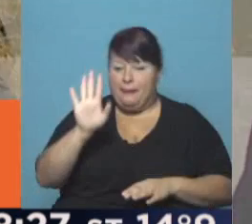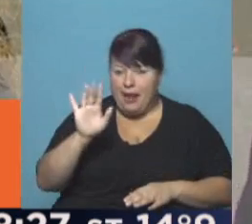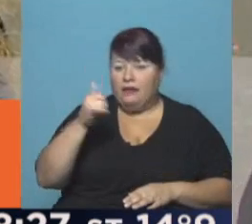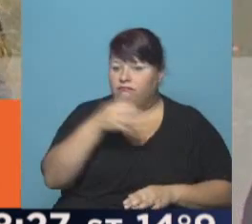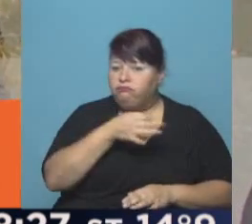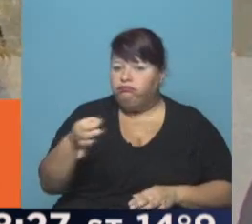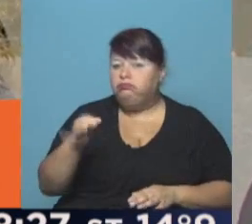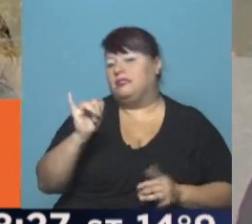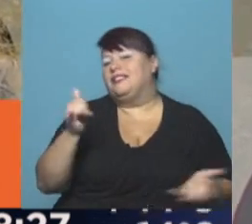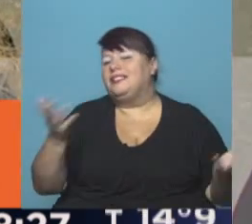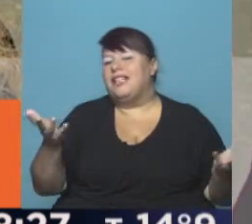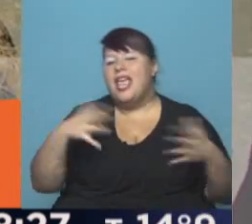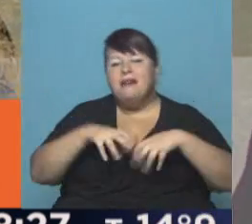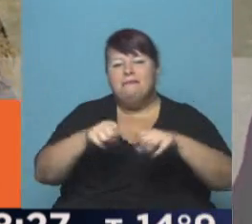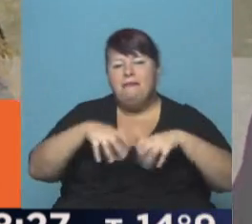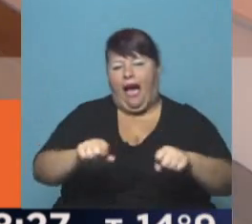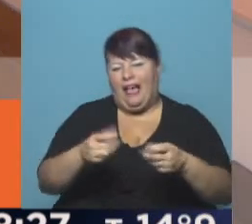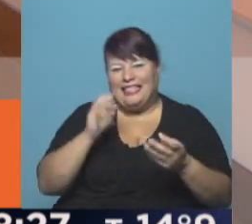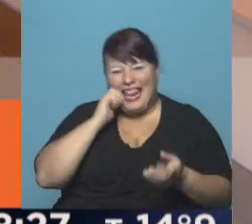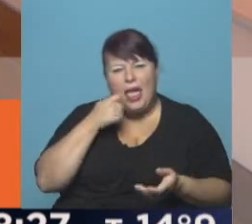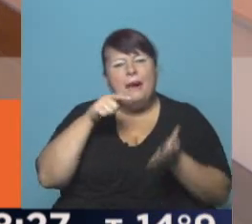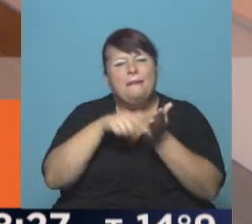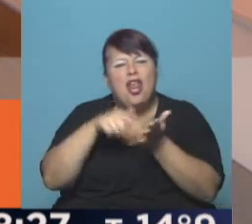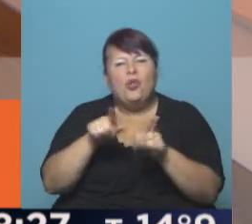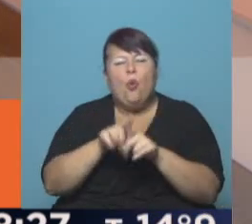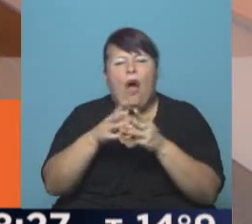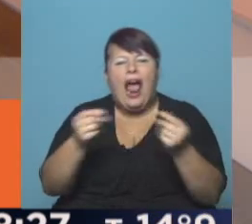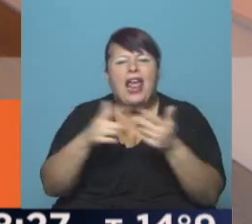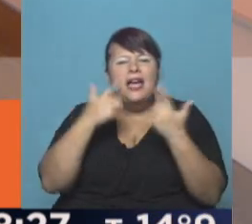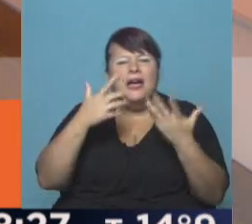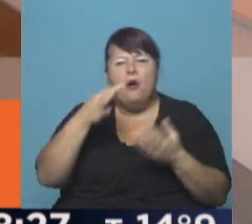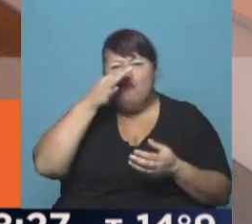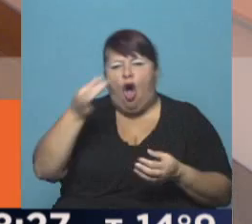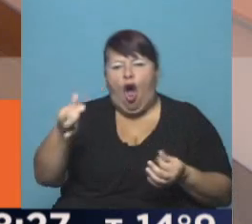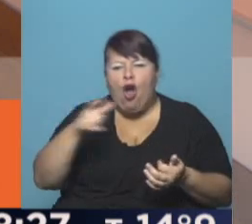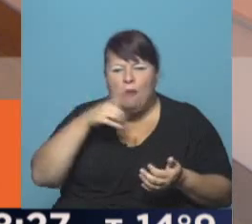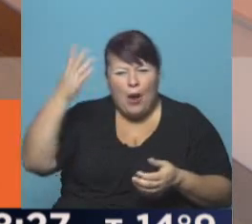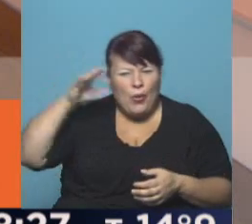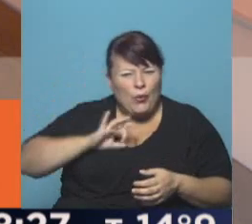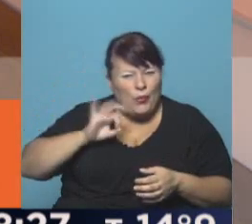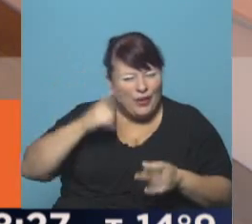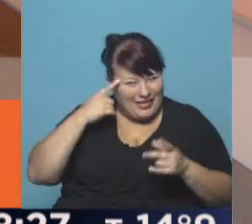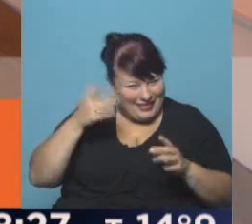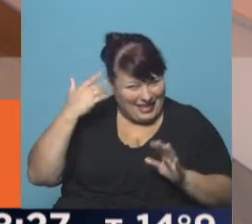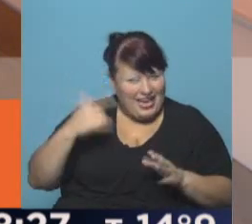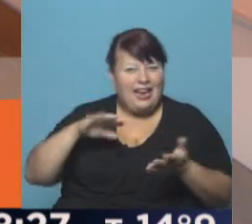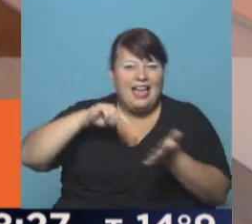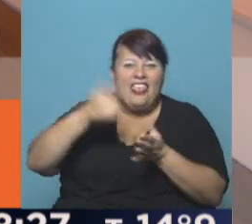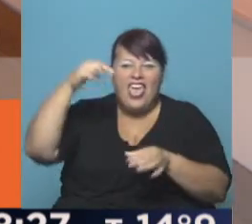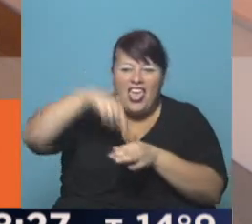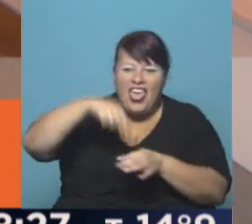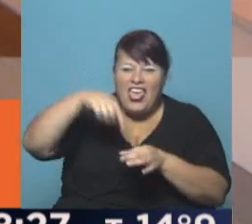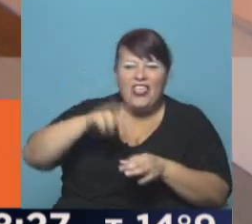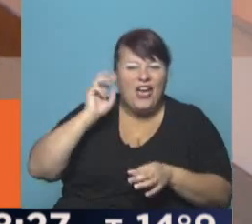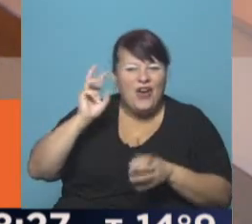sí, lógicamente, con la masa es algo muy agradable, pero esto se parece más al famoso Mickey Moco que en nuestra época estaba, que uno le ponía el dedo